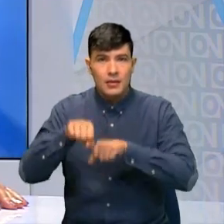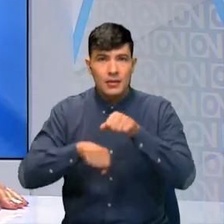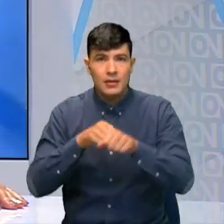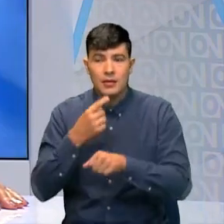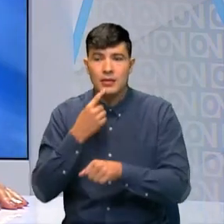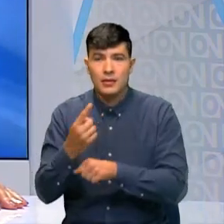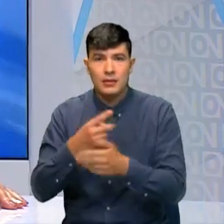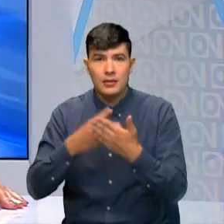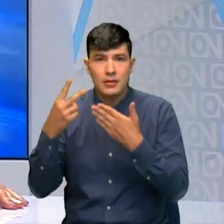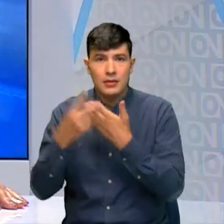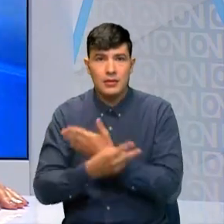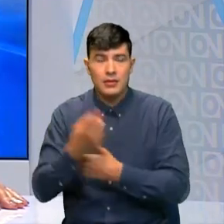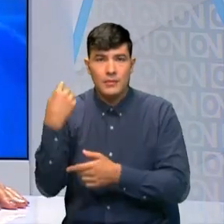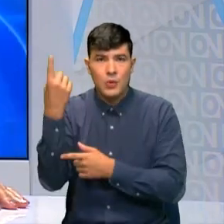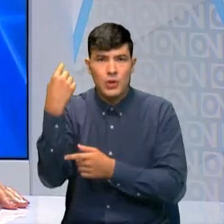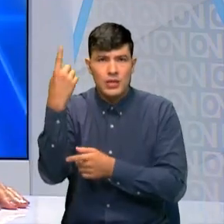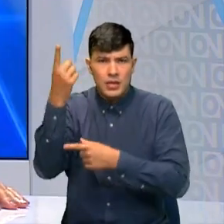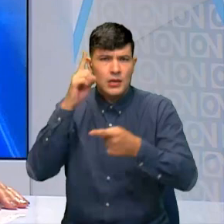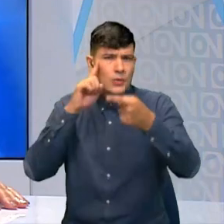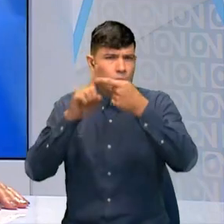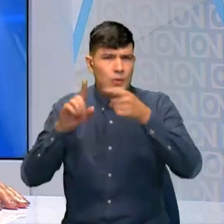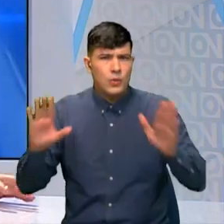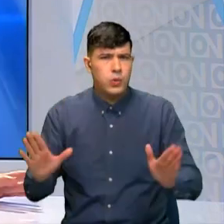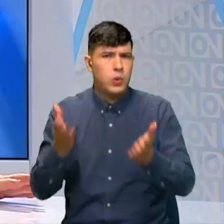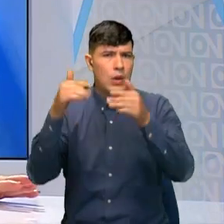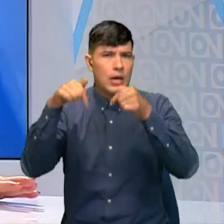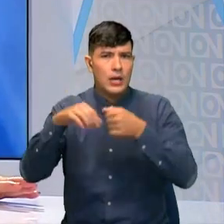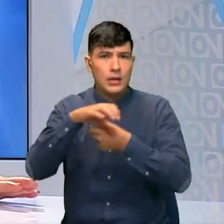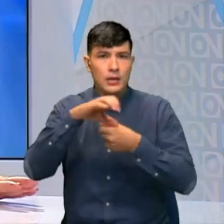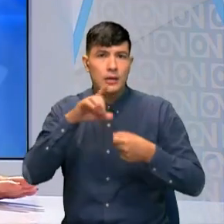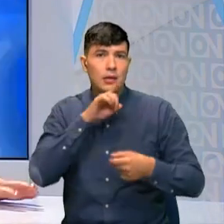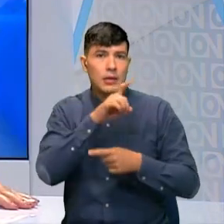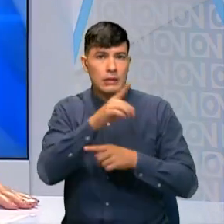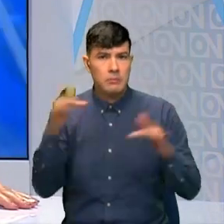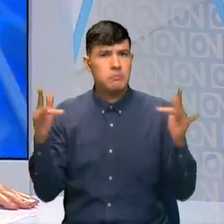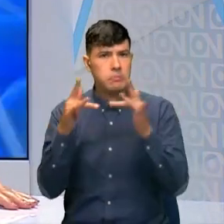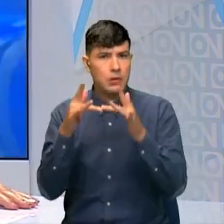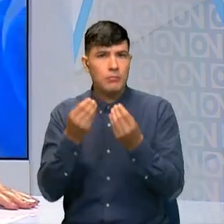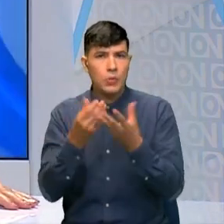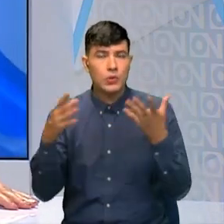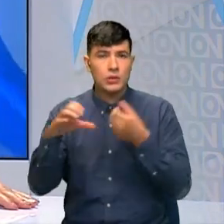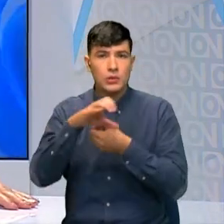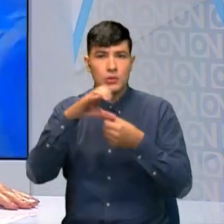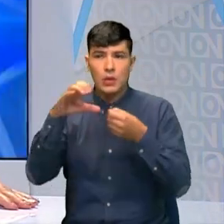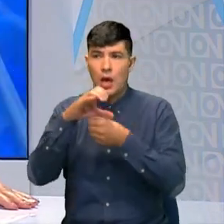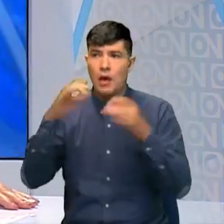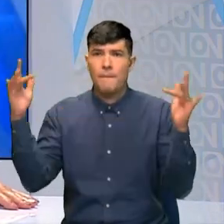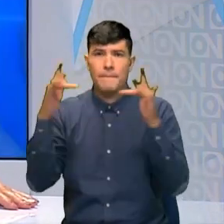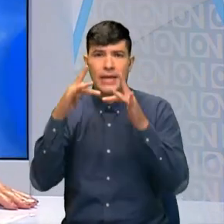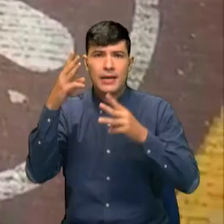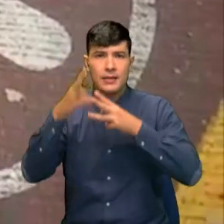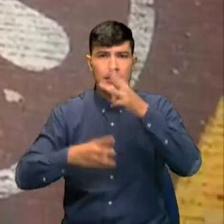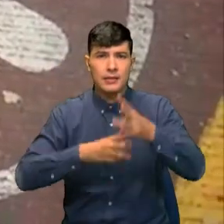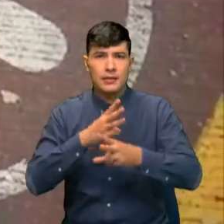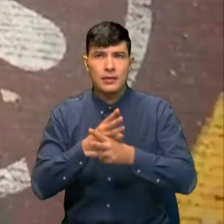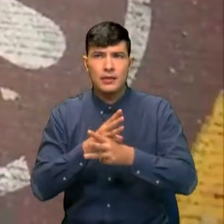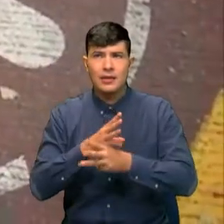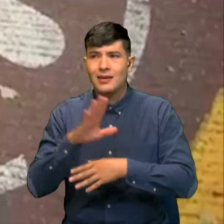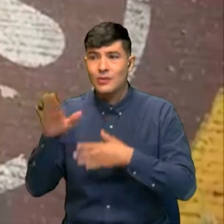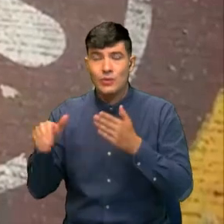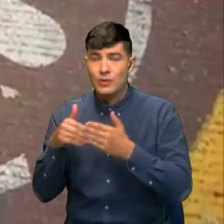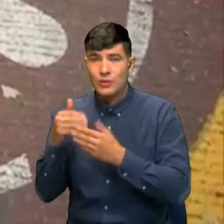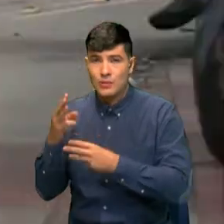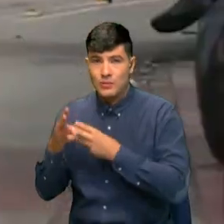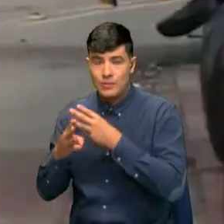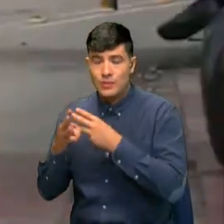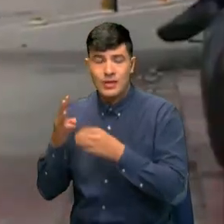denominado como una política hacia la prosperidad y que estaría a tolo con la mayoría de las ciudades del mundo como en todo proyecto